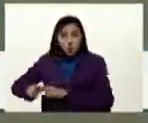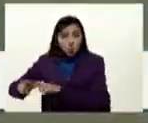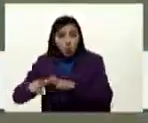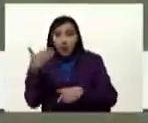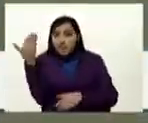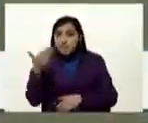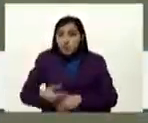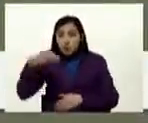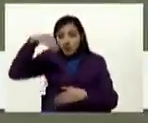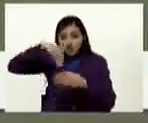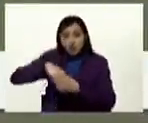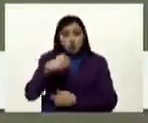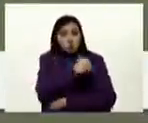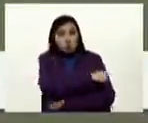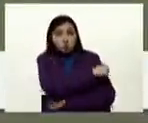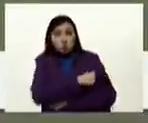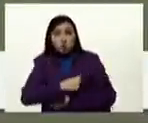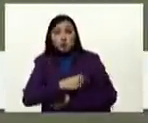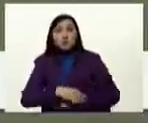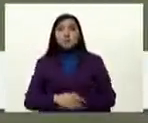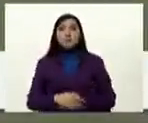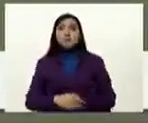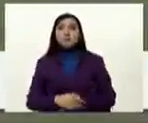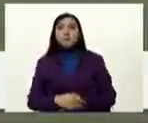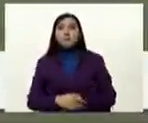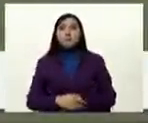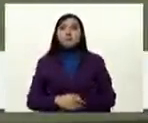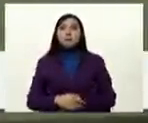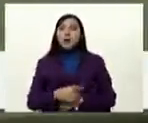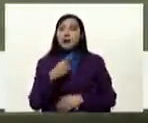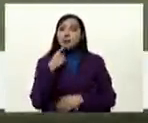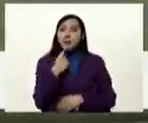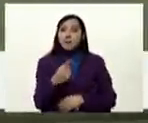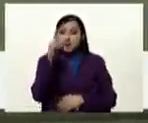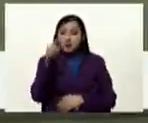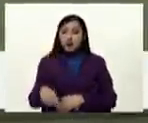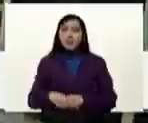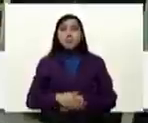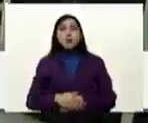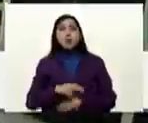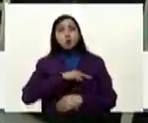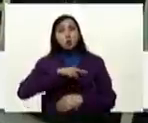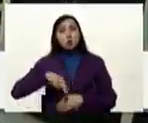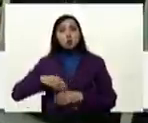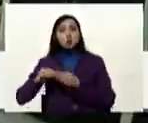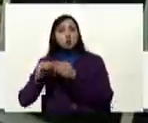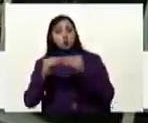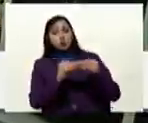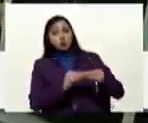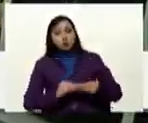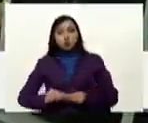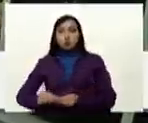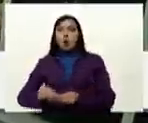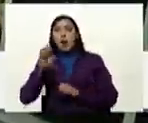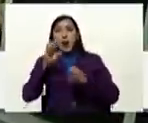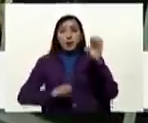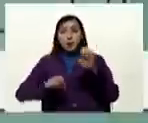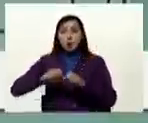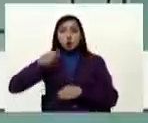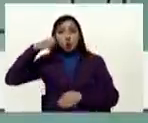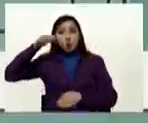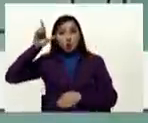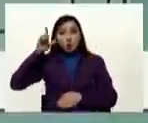nuestro Servicio Hospital Central de Maracay. Decirle que estamos rehabilitando esta área de urología, donde se atienden